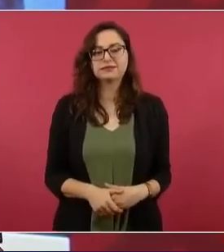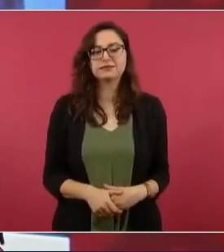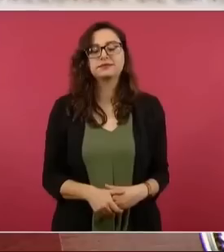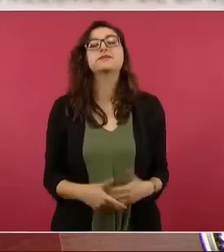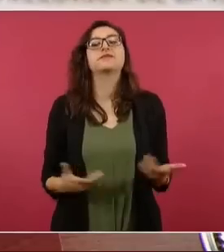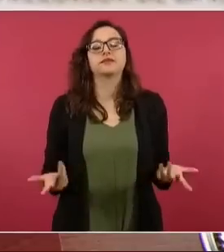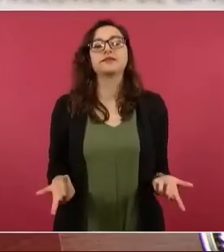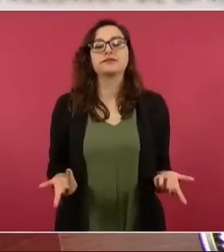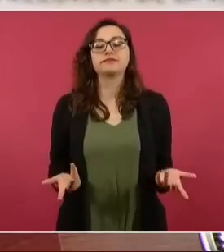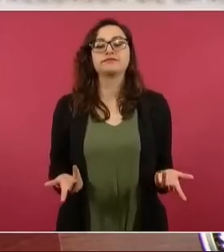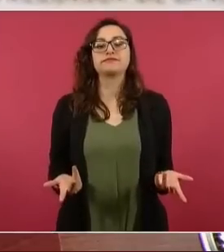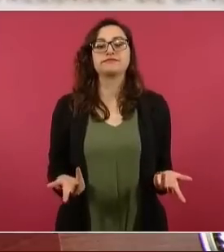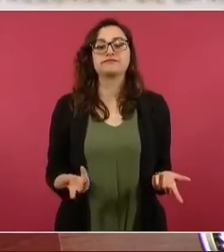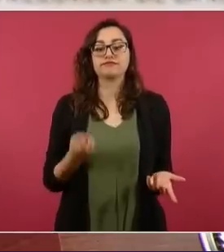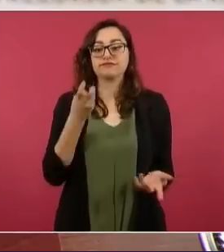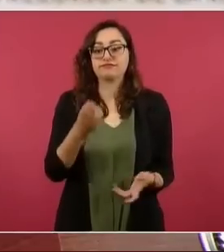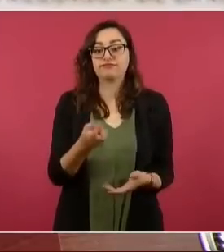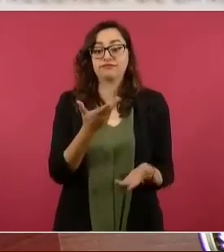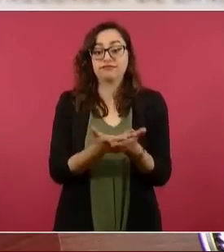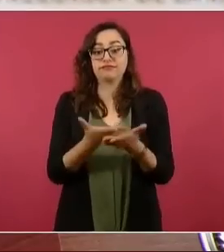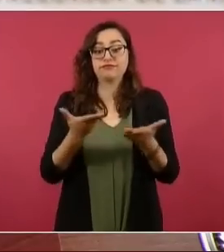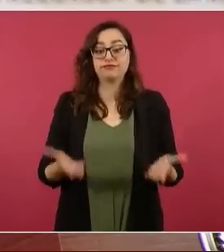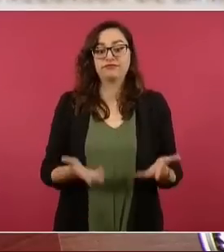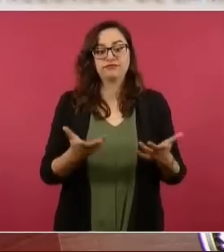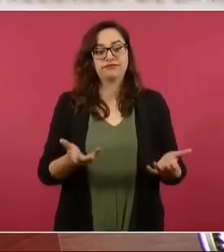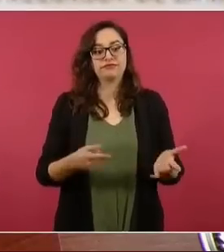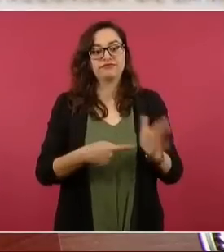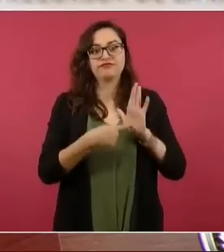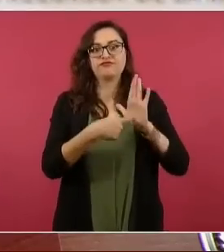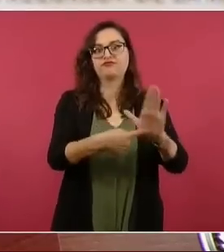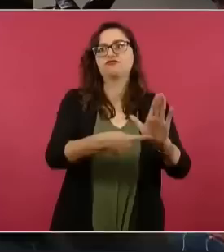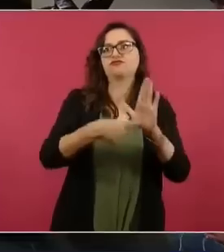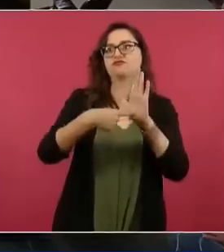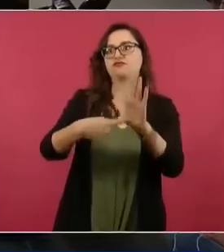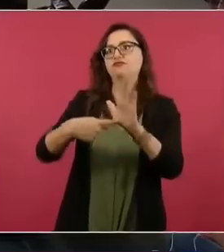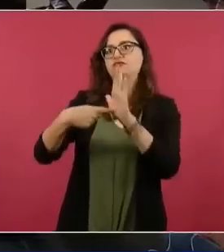Entonces todo esto pues es lo que está saliendo. Ahora,